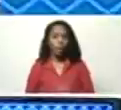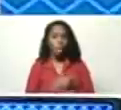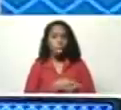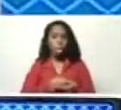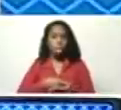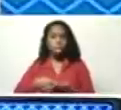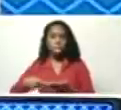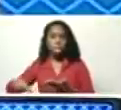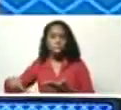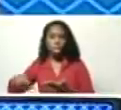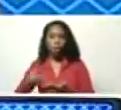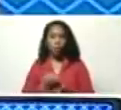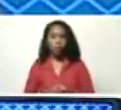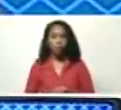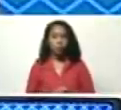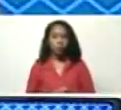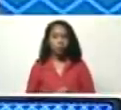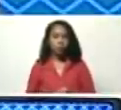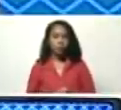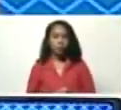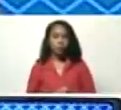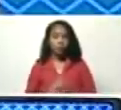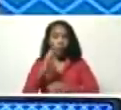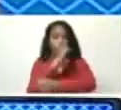arrastrados a la oligarquía